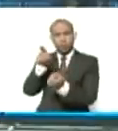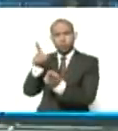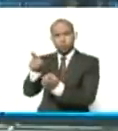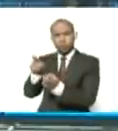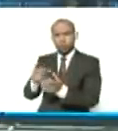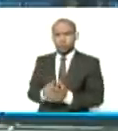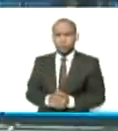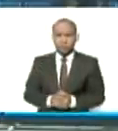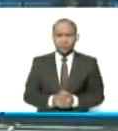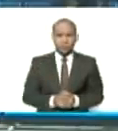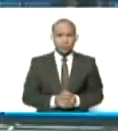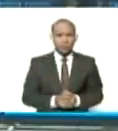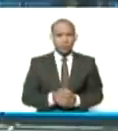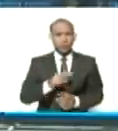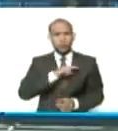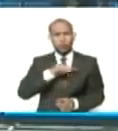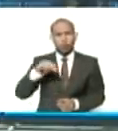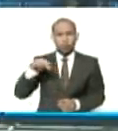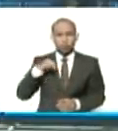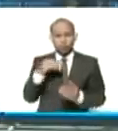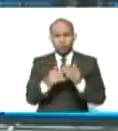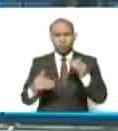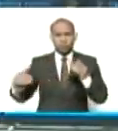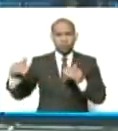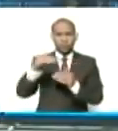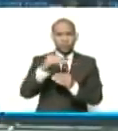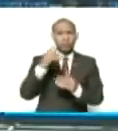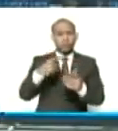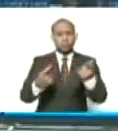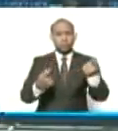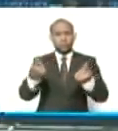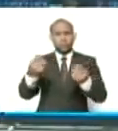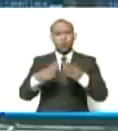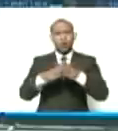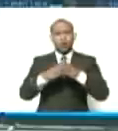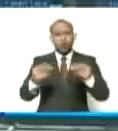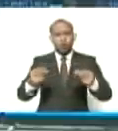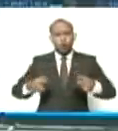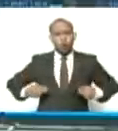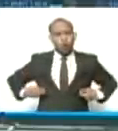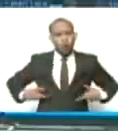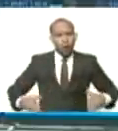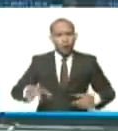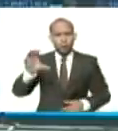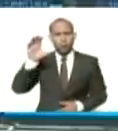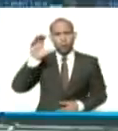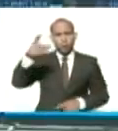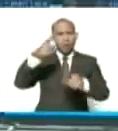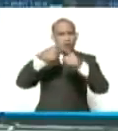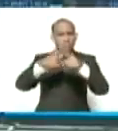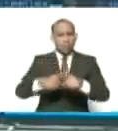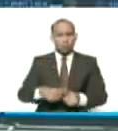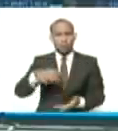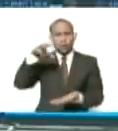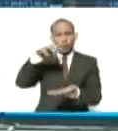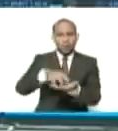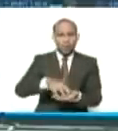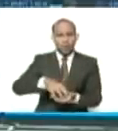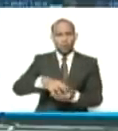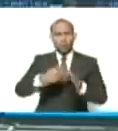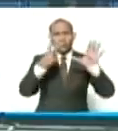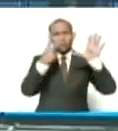hemos logrado llegar al nivel de financiar todos los gastos del país, del presupuesto y del Estado, con